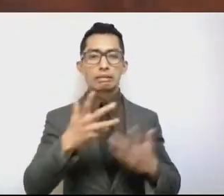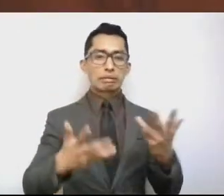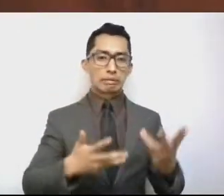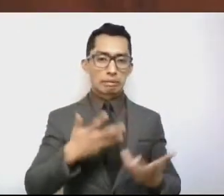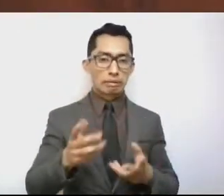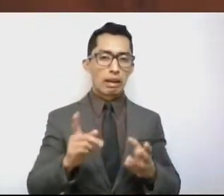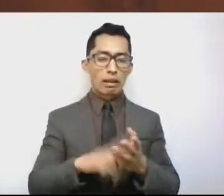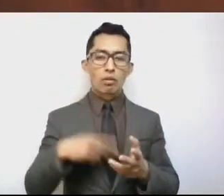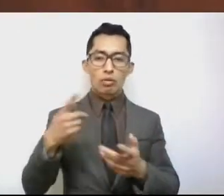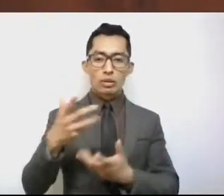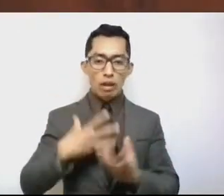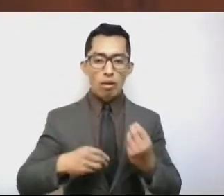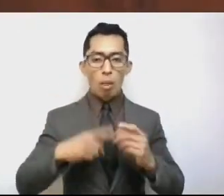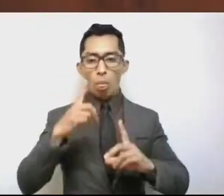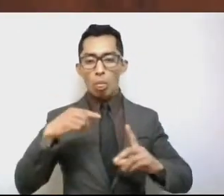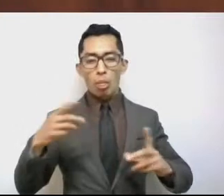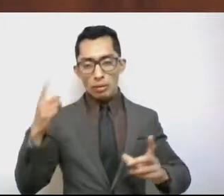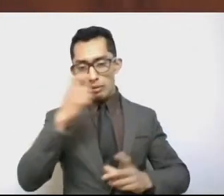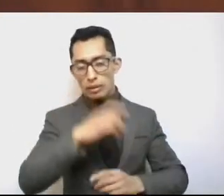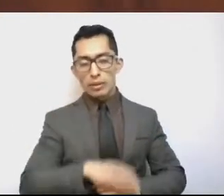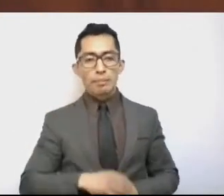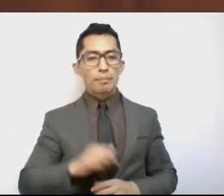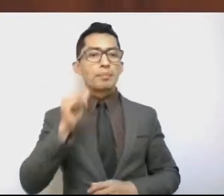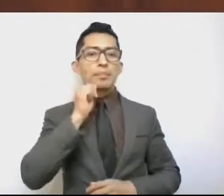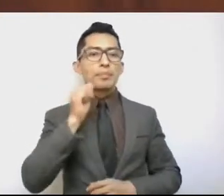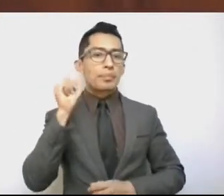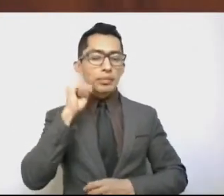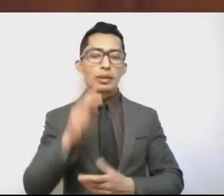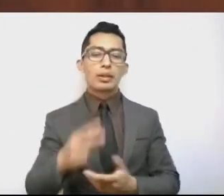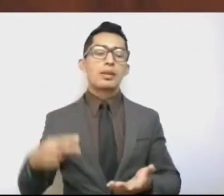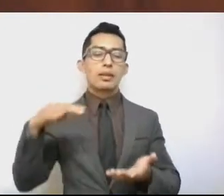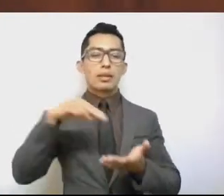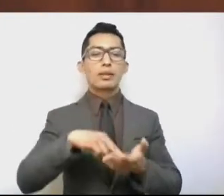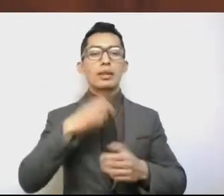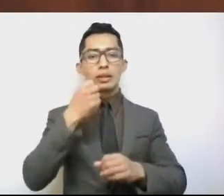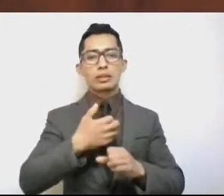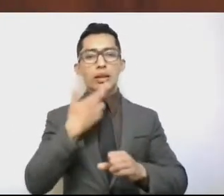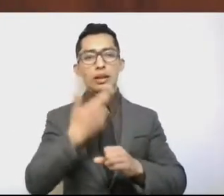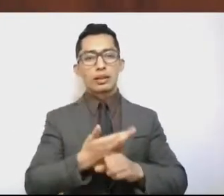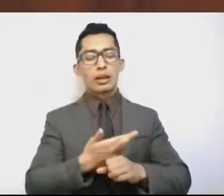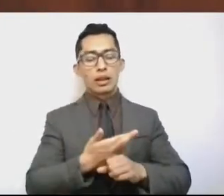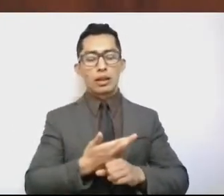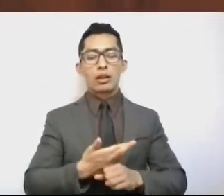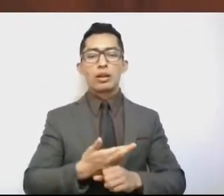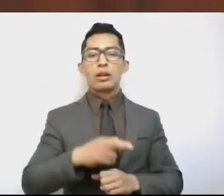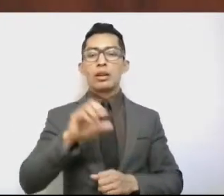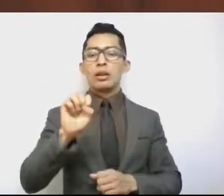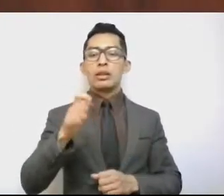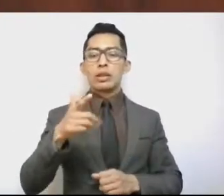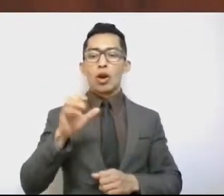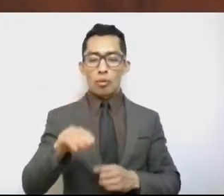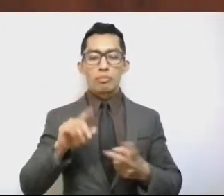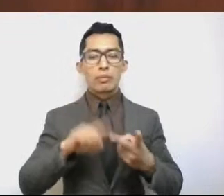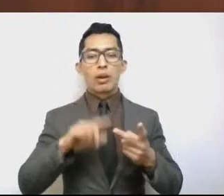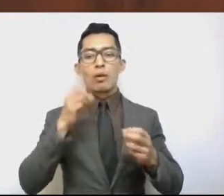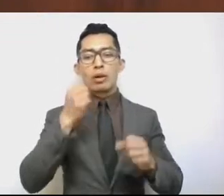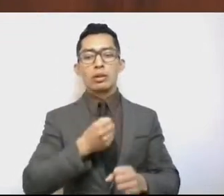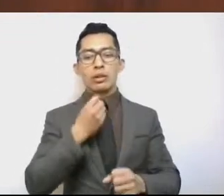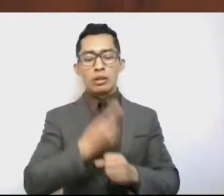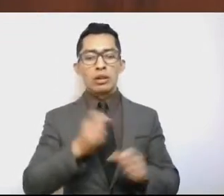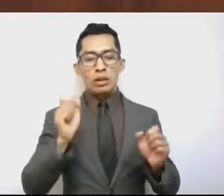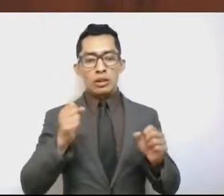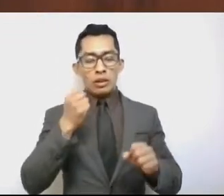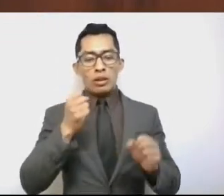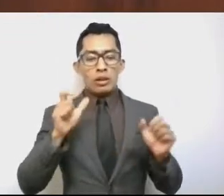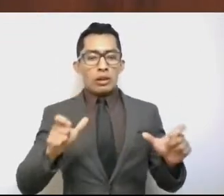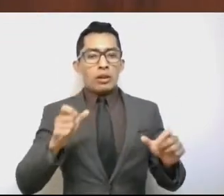de su economía. El día de ayer, con la comparecencia del secretario general de Gobierno y el secretario de Seguridad, así como las que